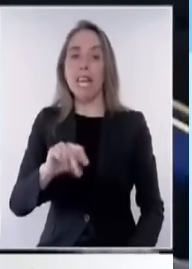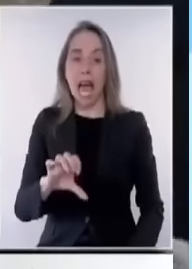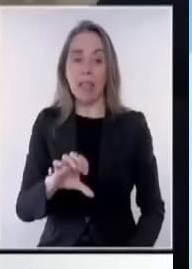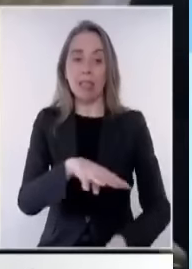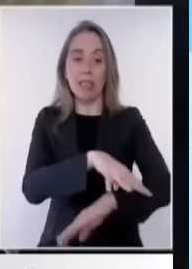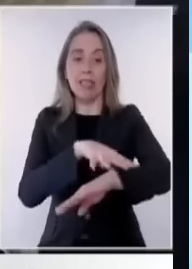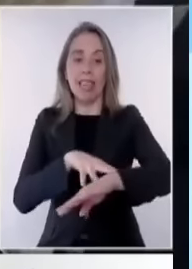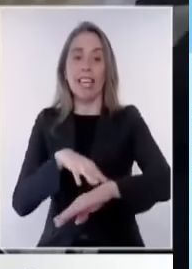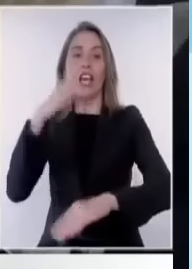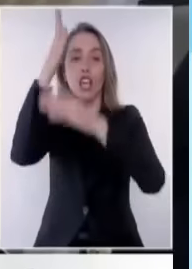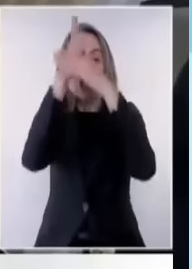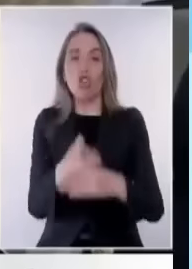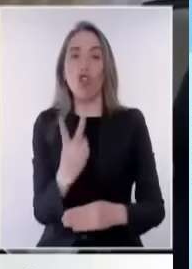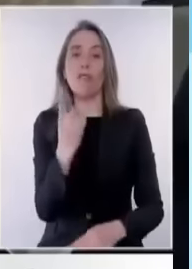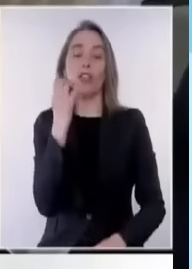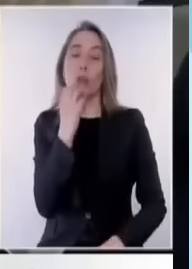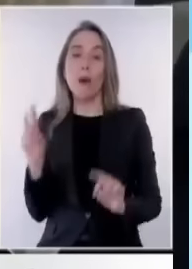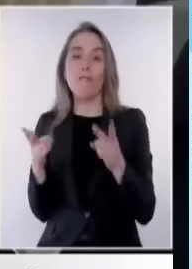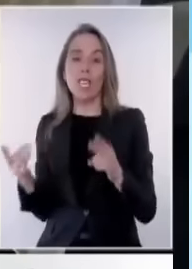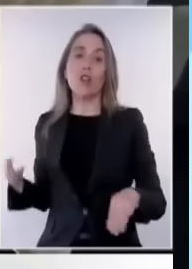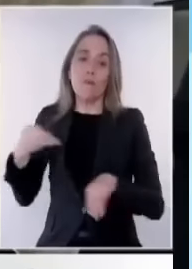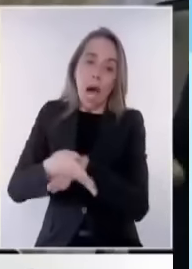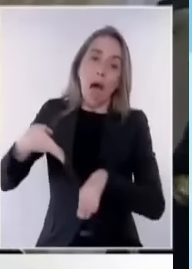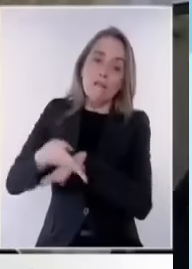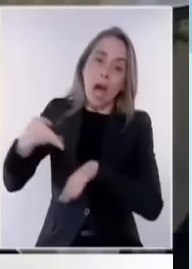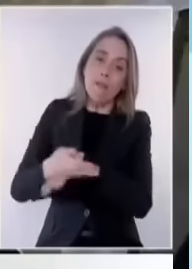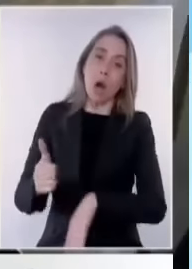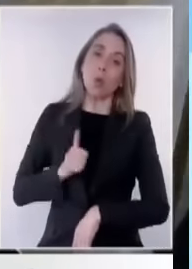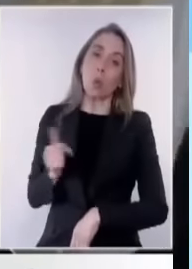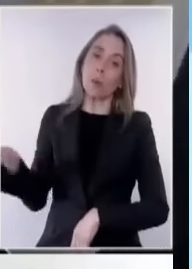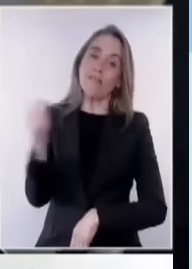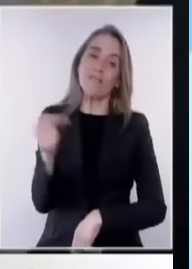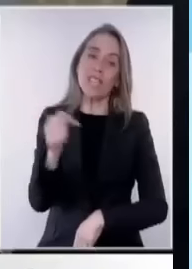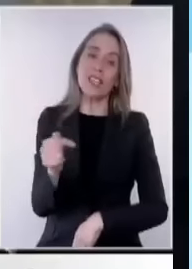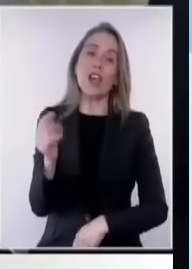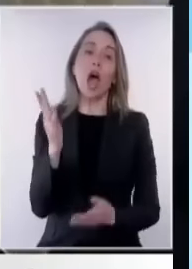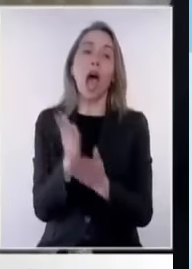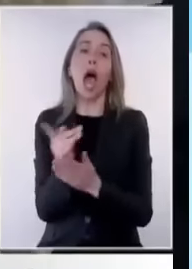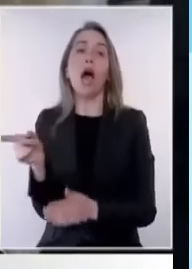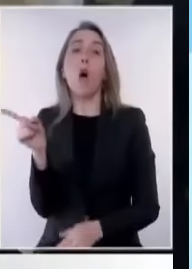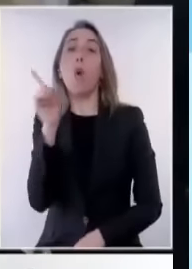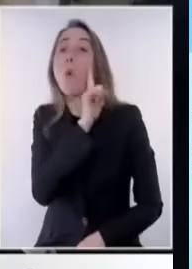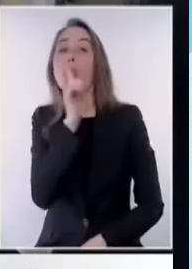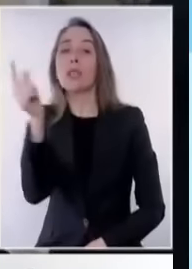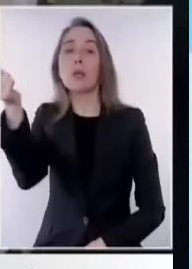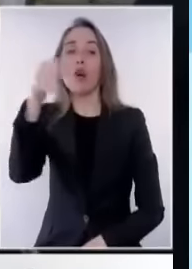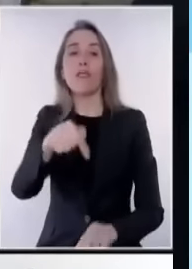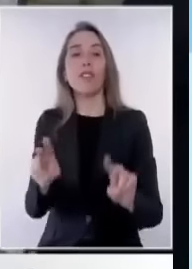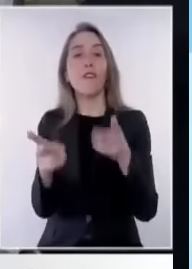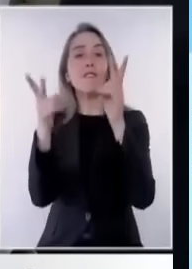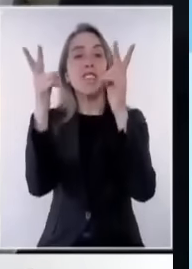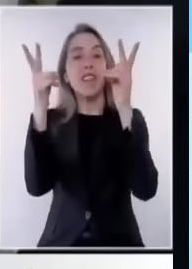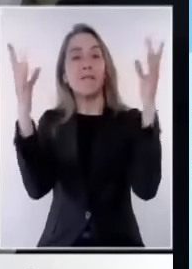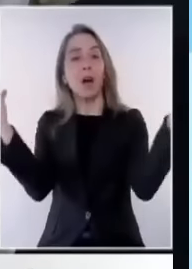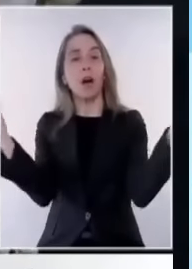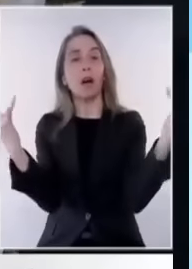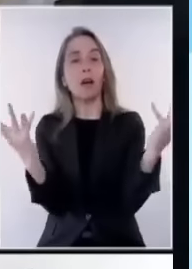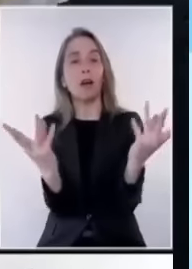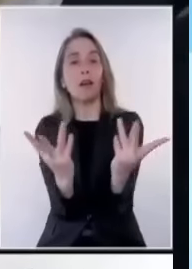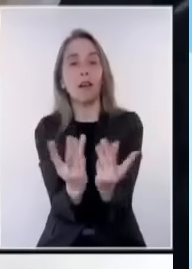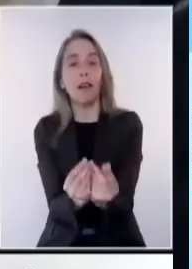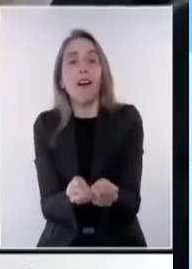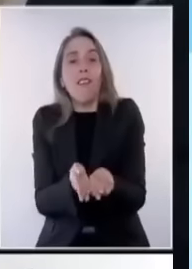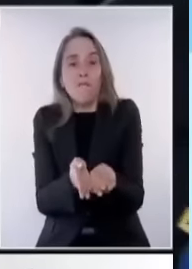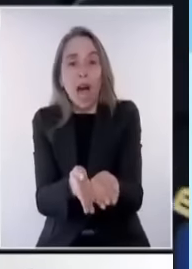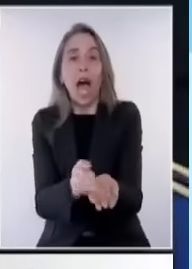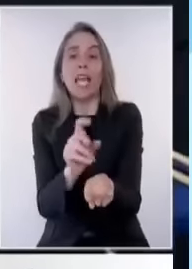aquí cada 21 de mayo mientras estuvo vivo. Era el, creo que el último, sí, de los sobrevivientes de la